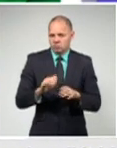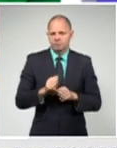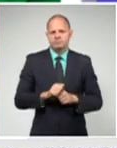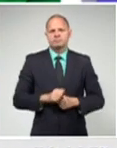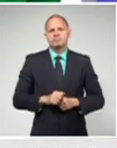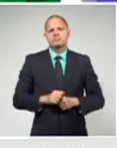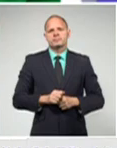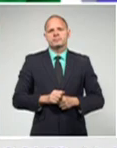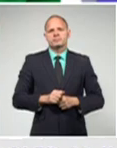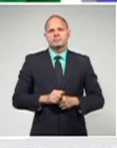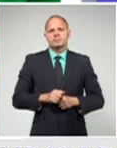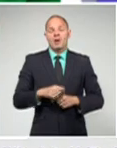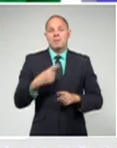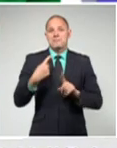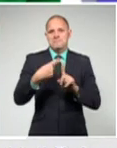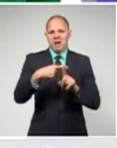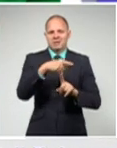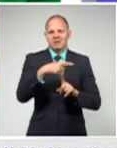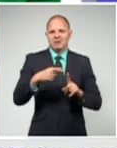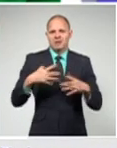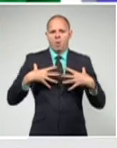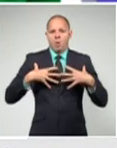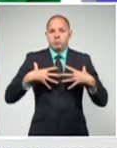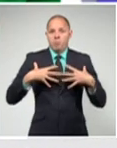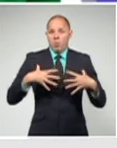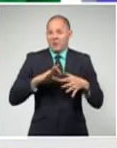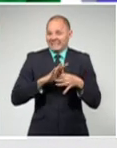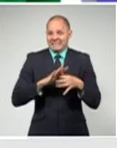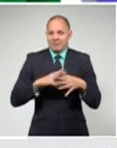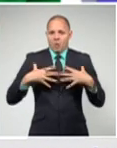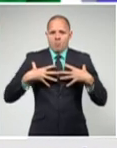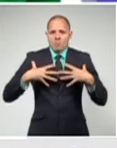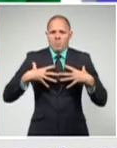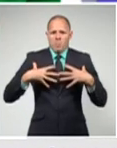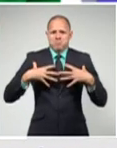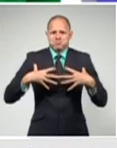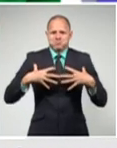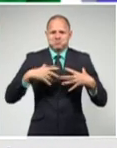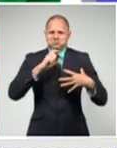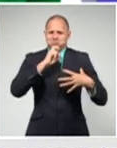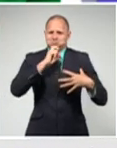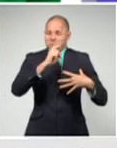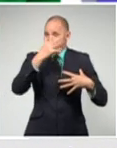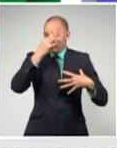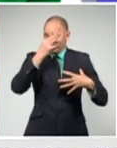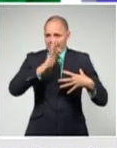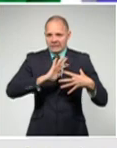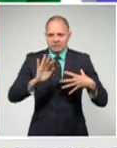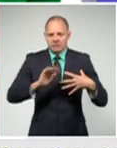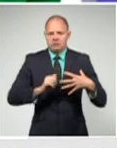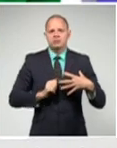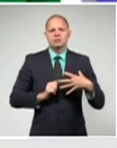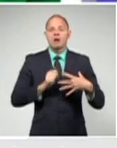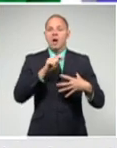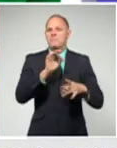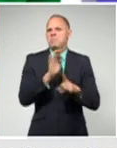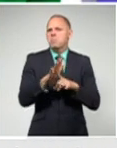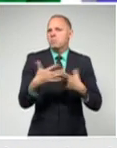manifestaciones de una insuficiencia renal aguda y en un momento determinado